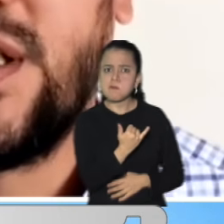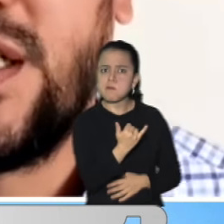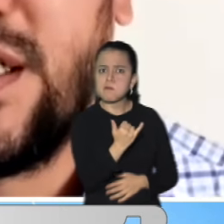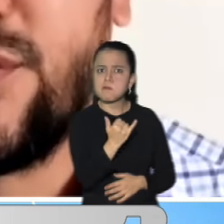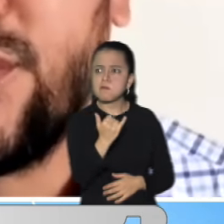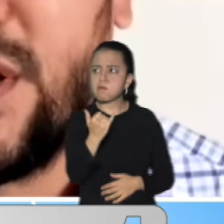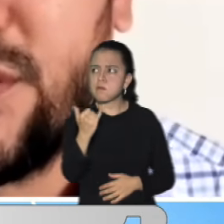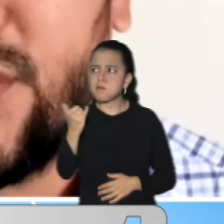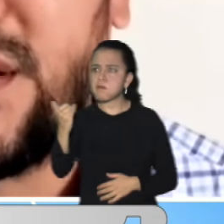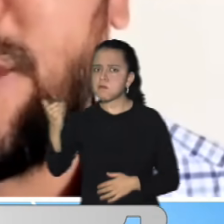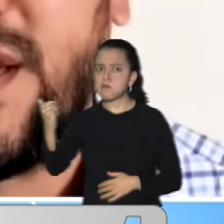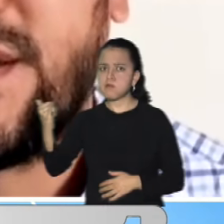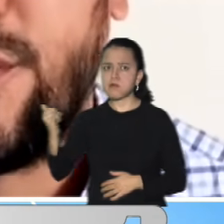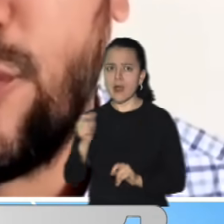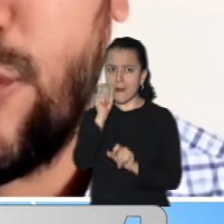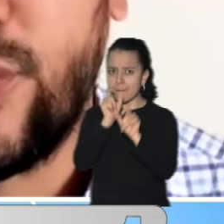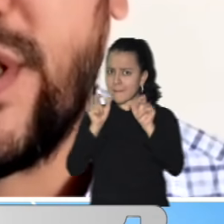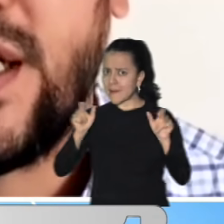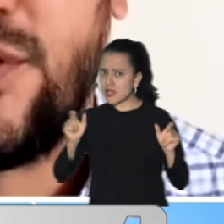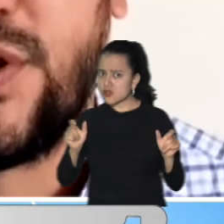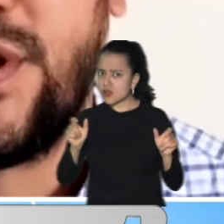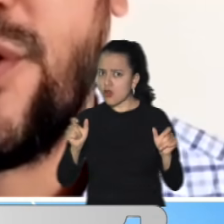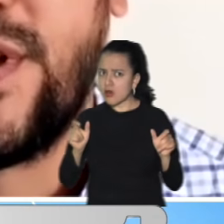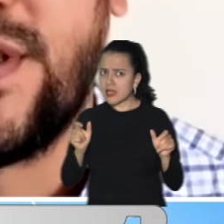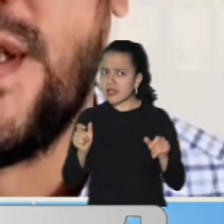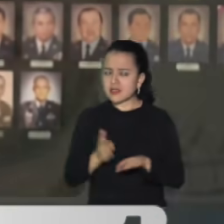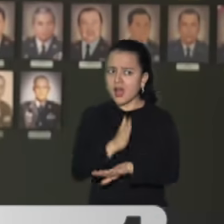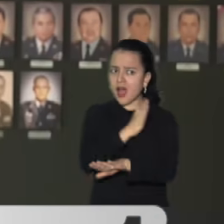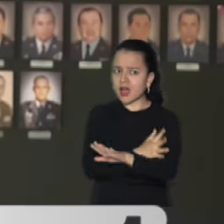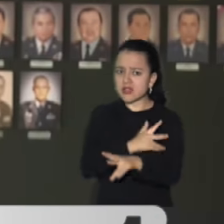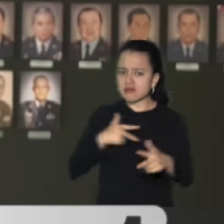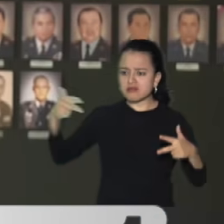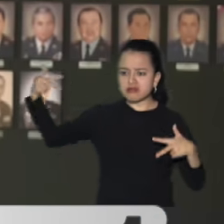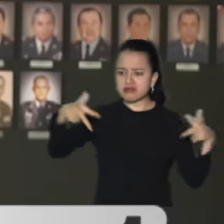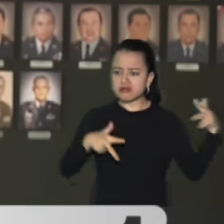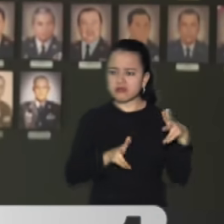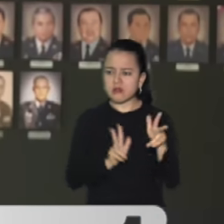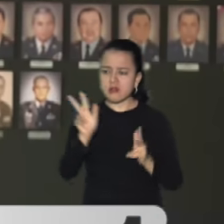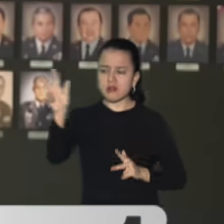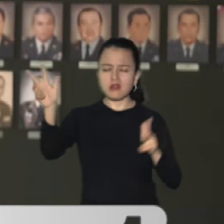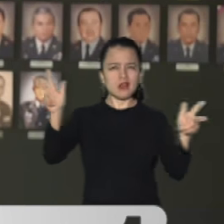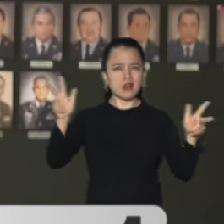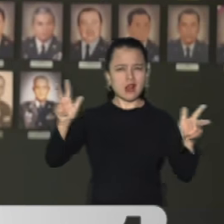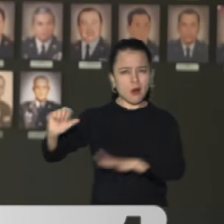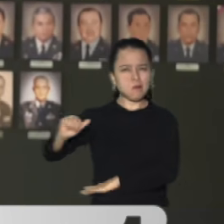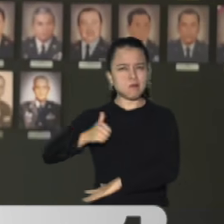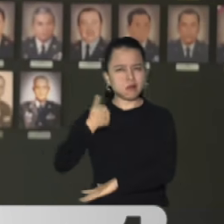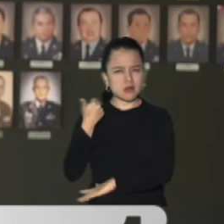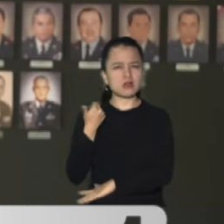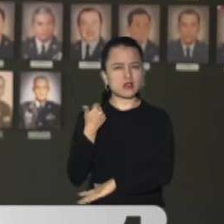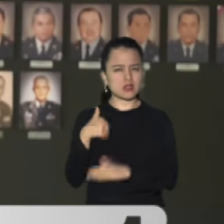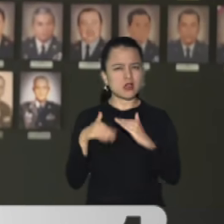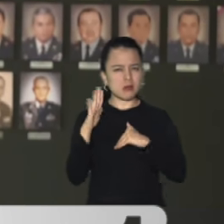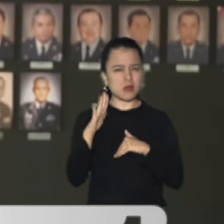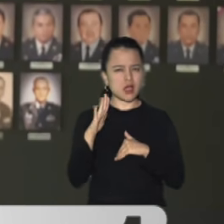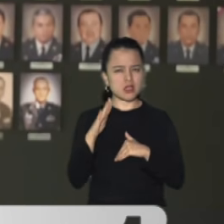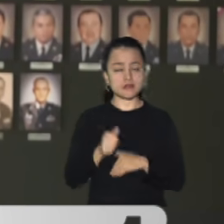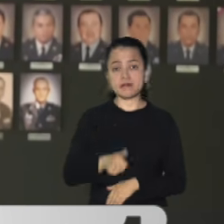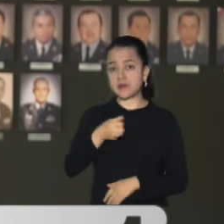circulando en las ciudades del país que no ocurría años anteriores. El incremento, según las cifras, es